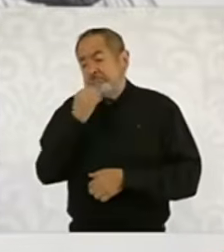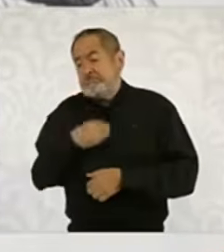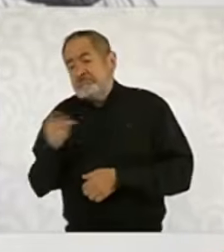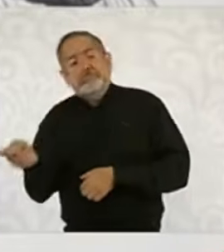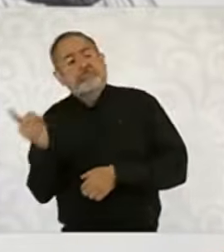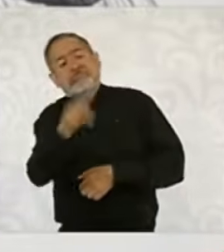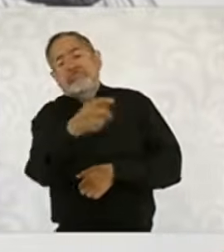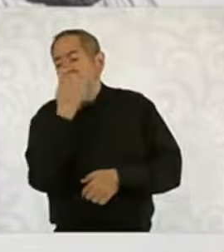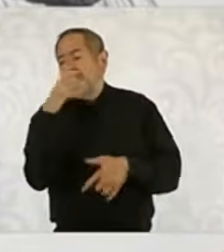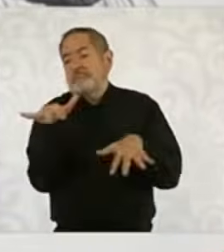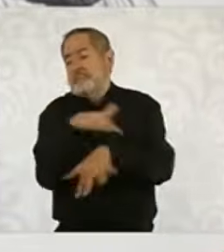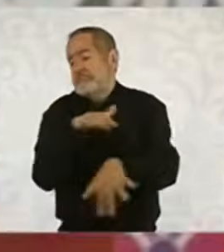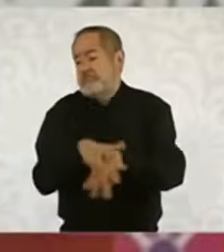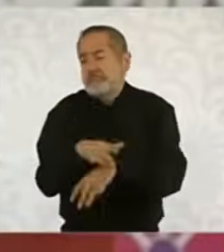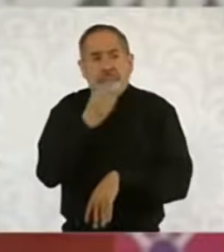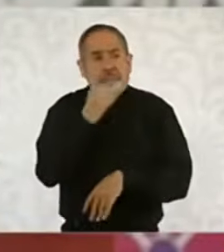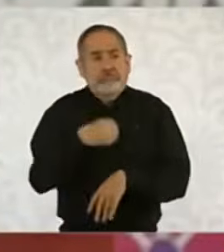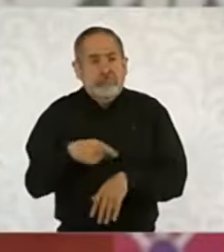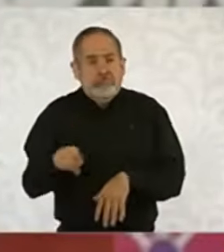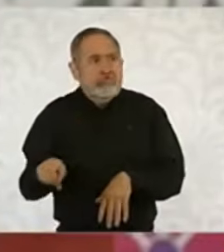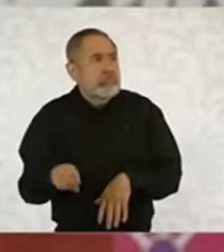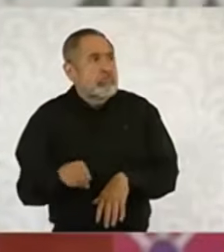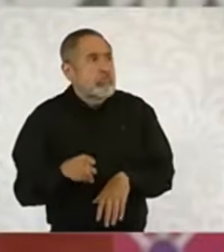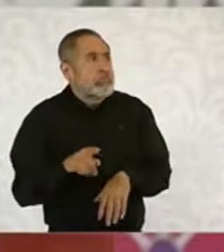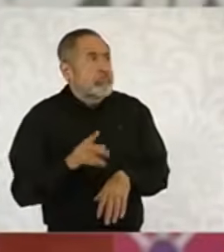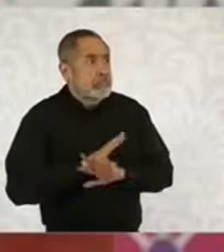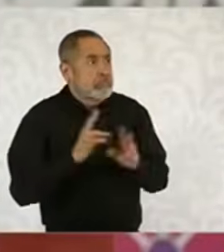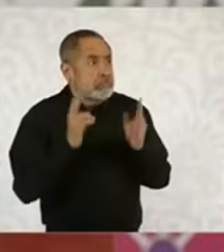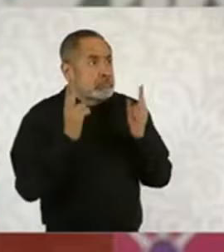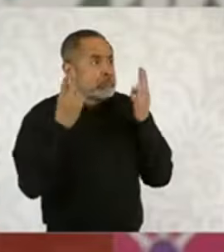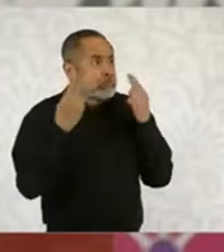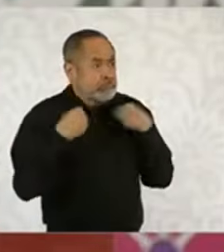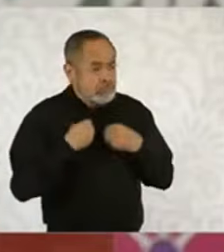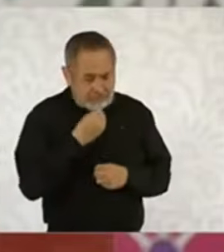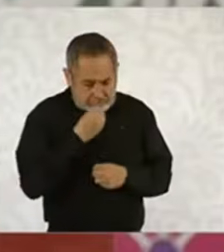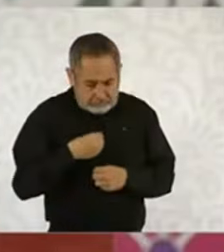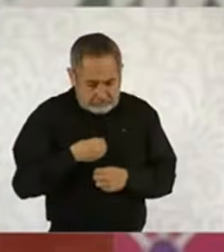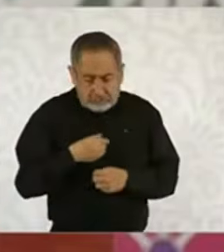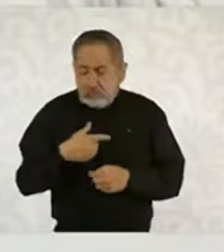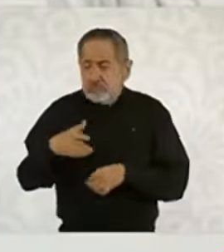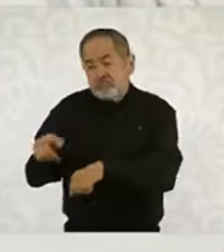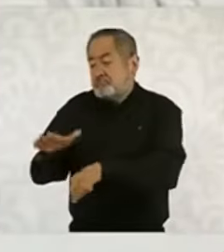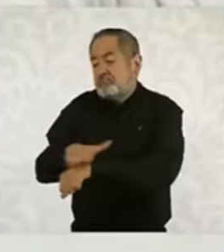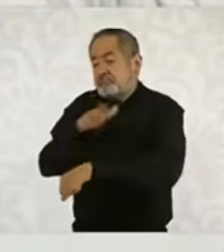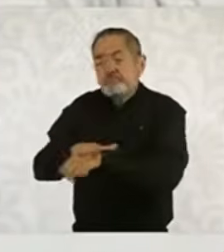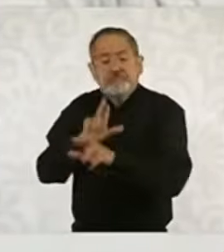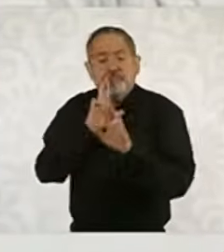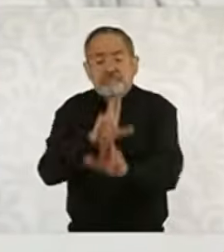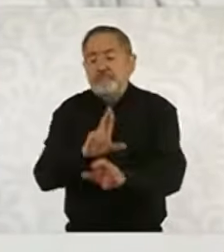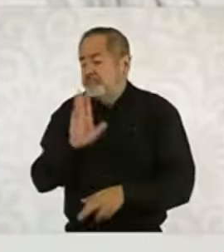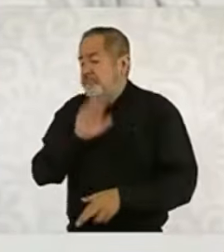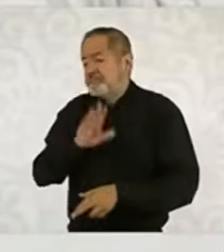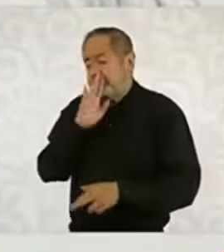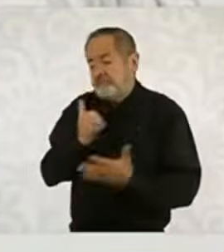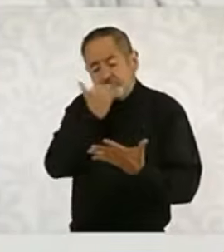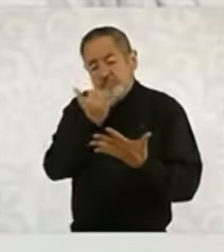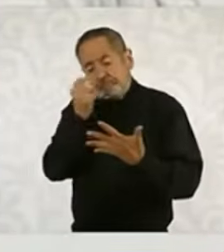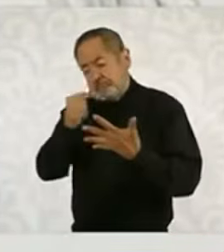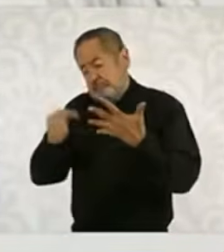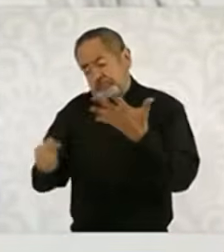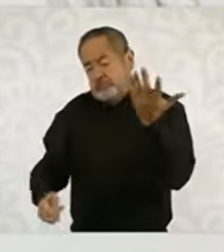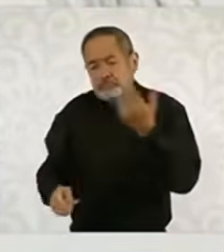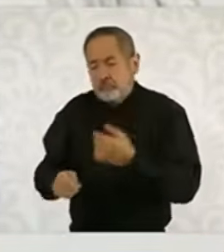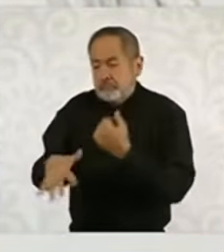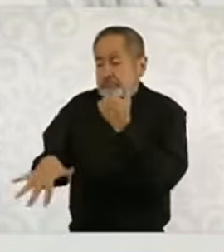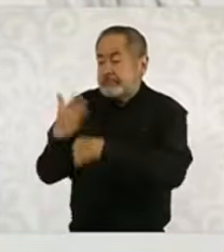predeterminada tu vida de ir a malas escuelas desde los 15 años porque a lo mejor no contestaste bien en un examen. ¿Cómo a los